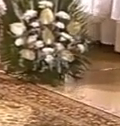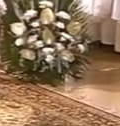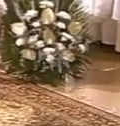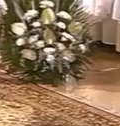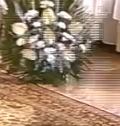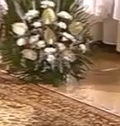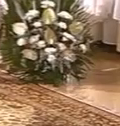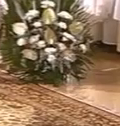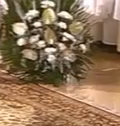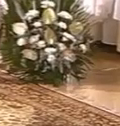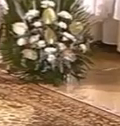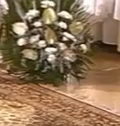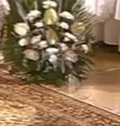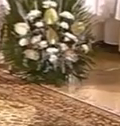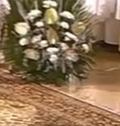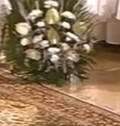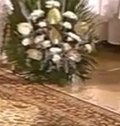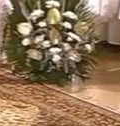Oserim